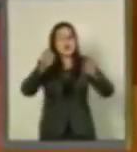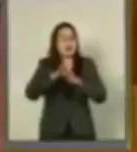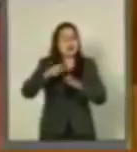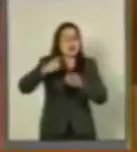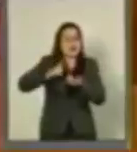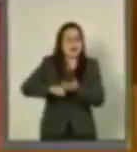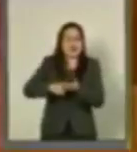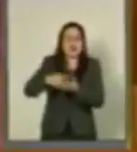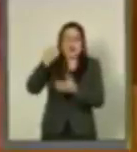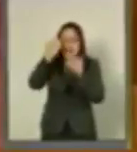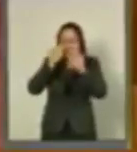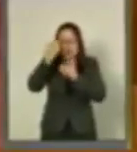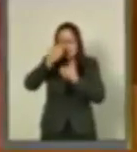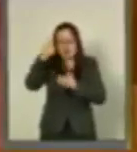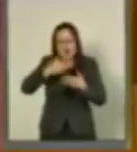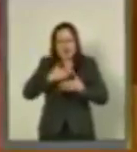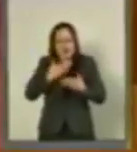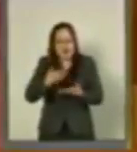controles de confianza.